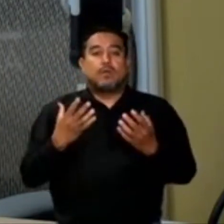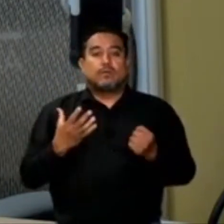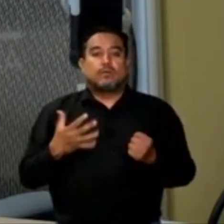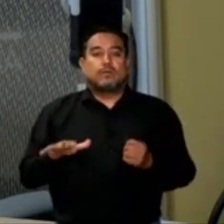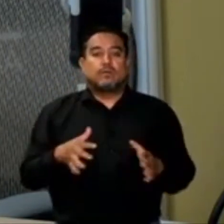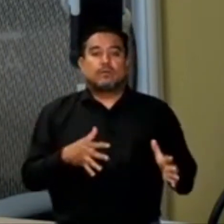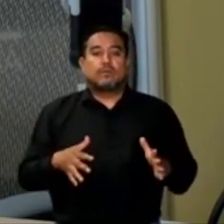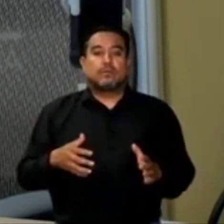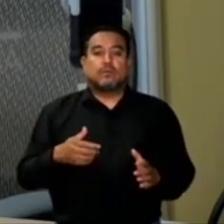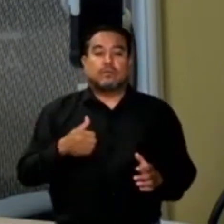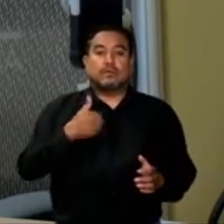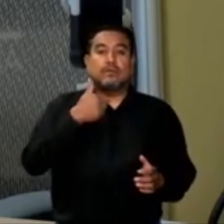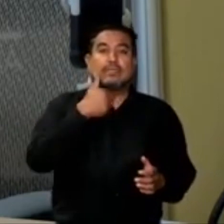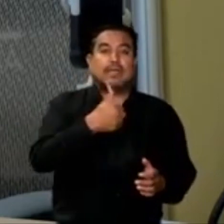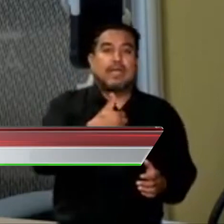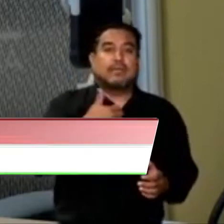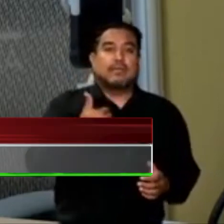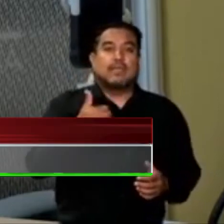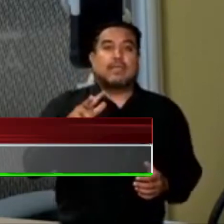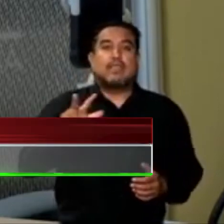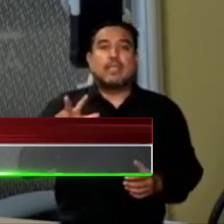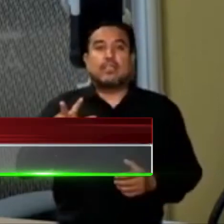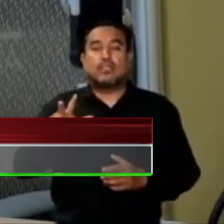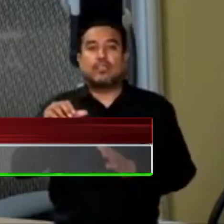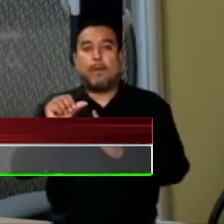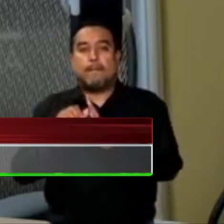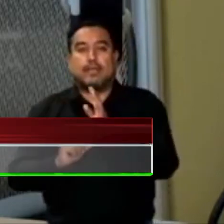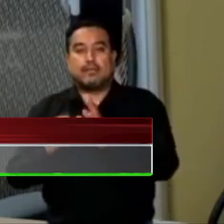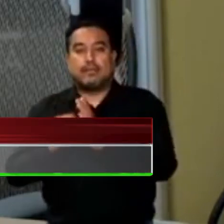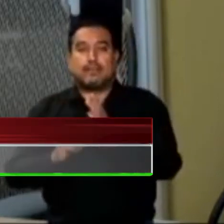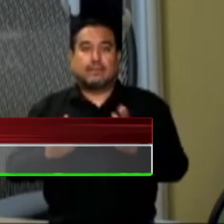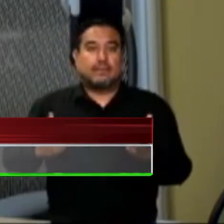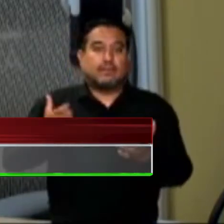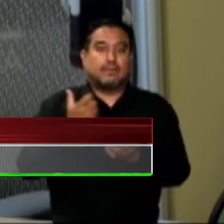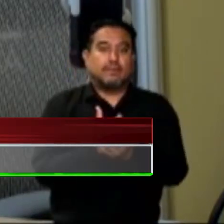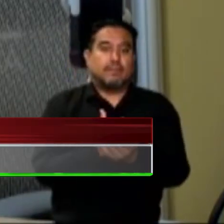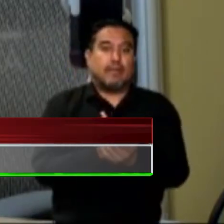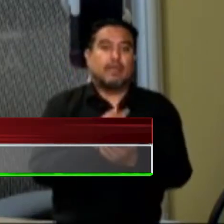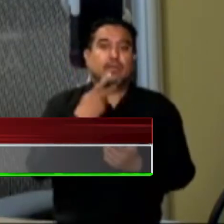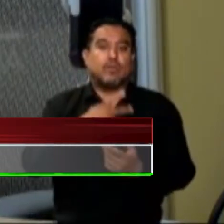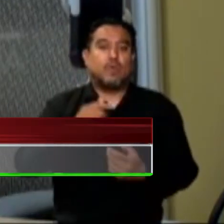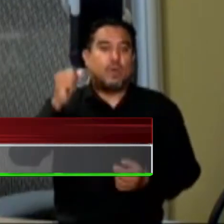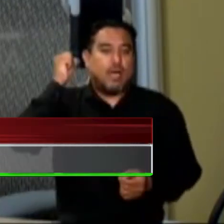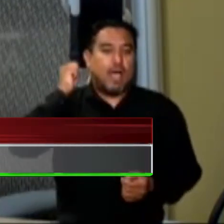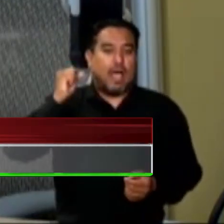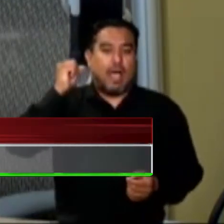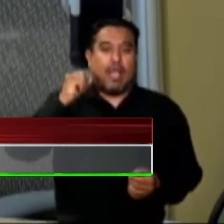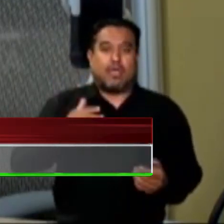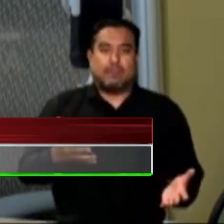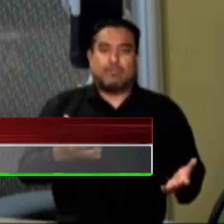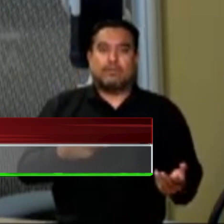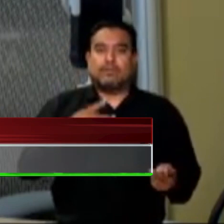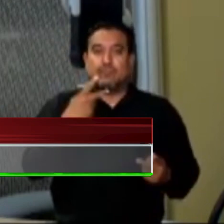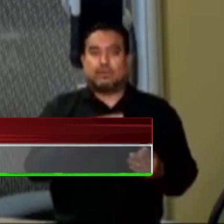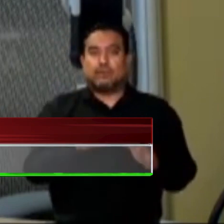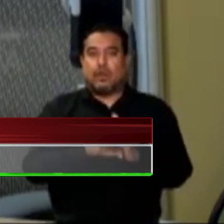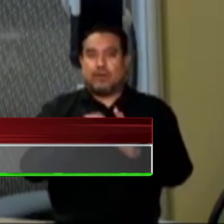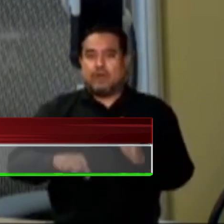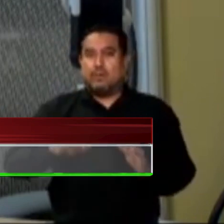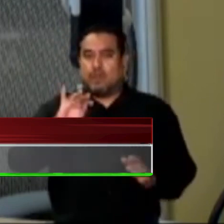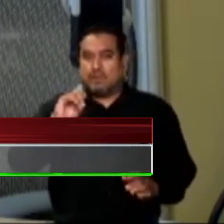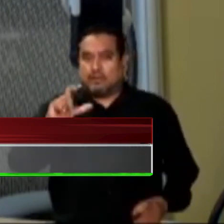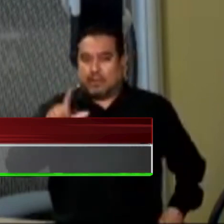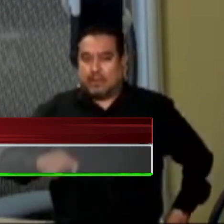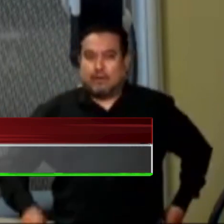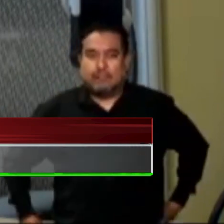entre 6 y 18 meses de remuneración bruta en función de los años de antigüedad. En el caso del fiscal, que es lo que nos